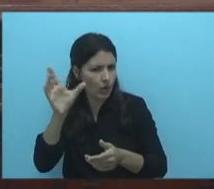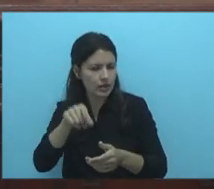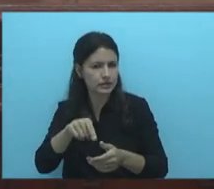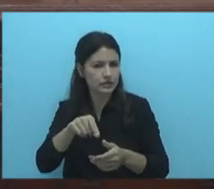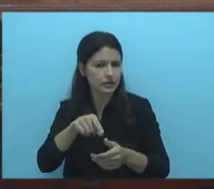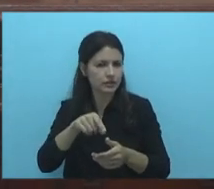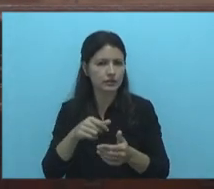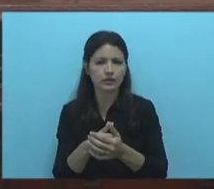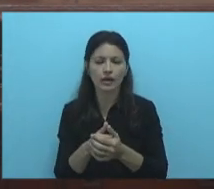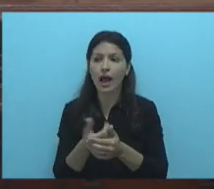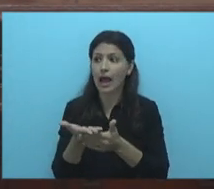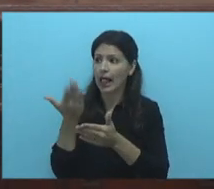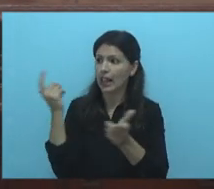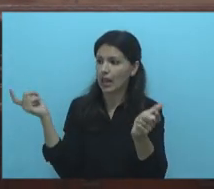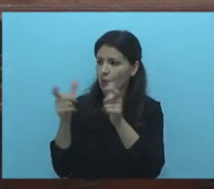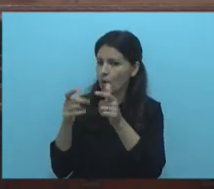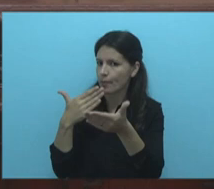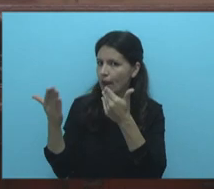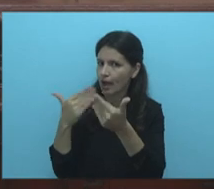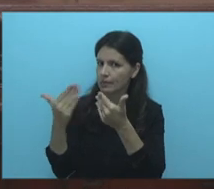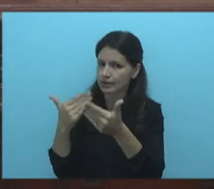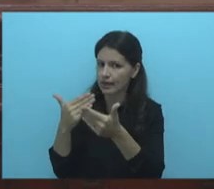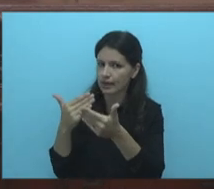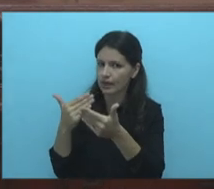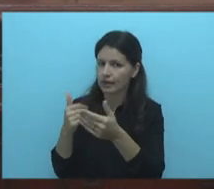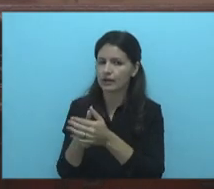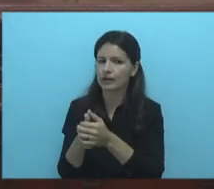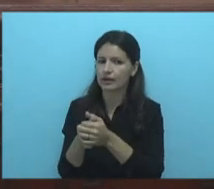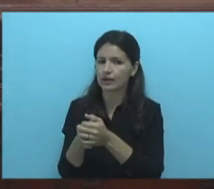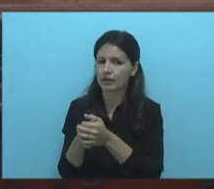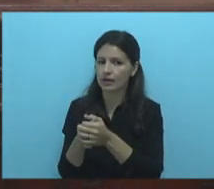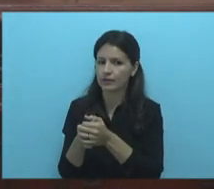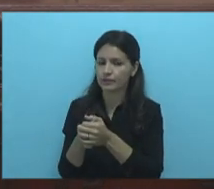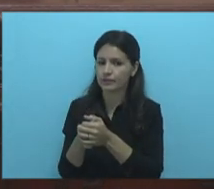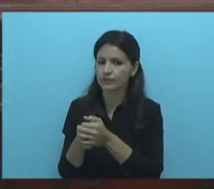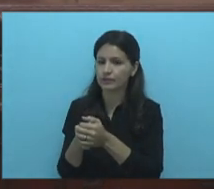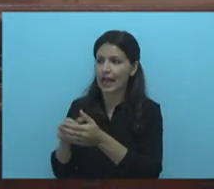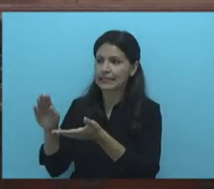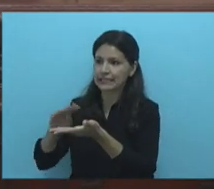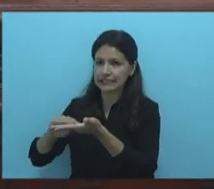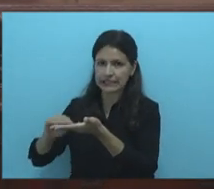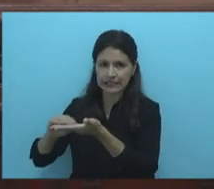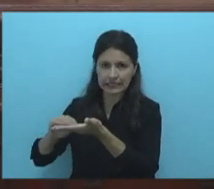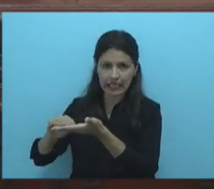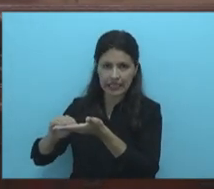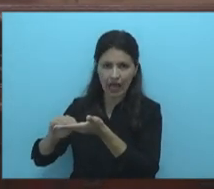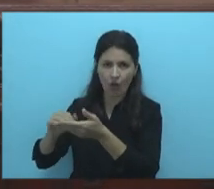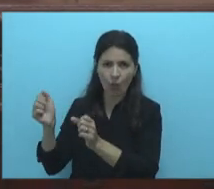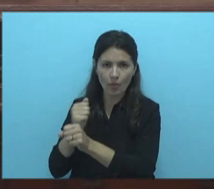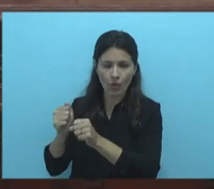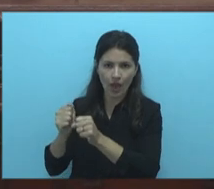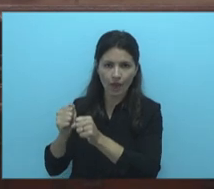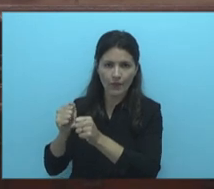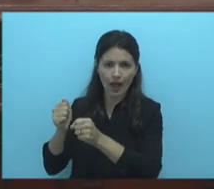que tal cual lo hablamos en la reunión de labor parlamentaria, como hoy el Senado estaría dando media sanción al